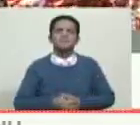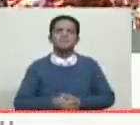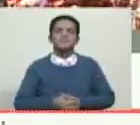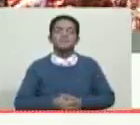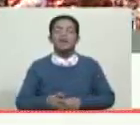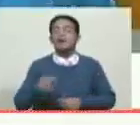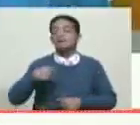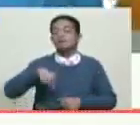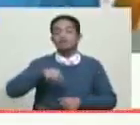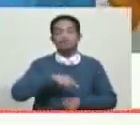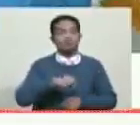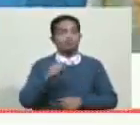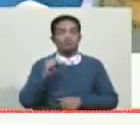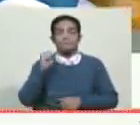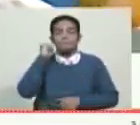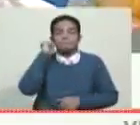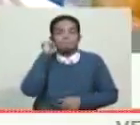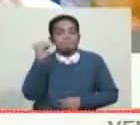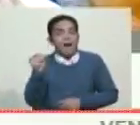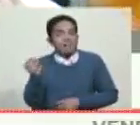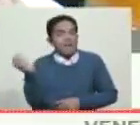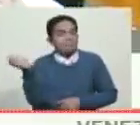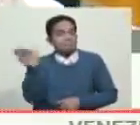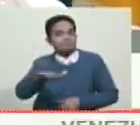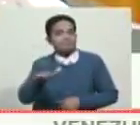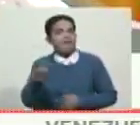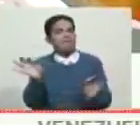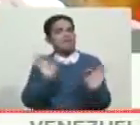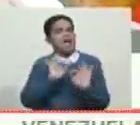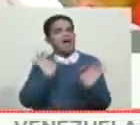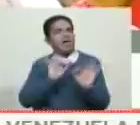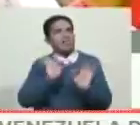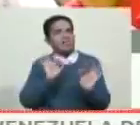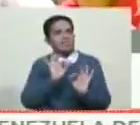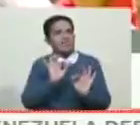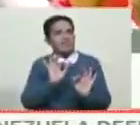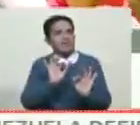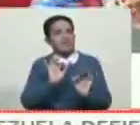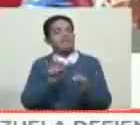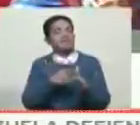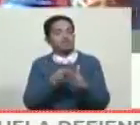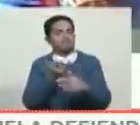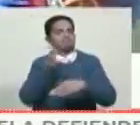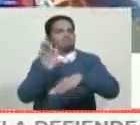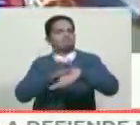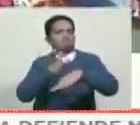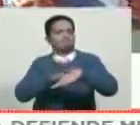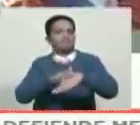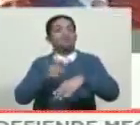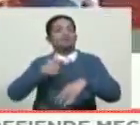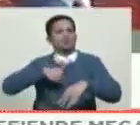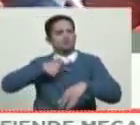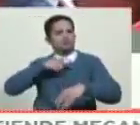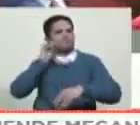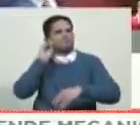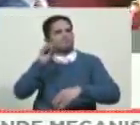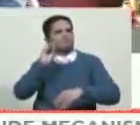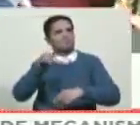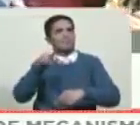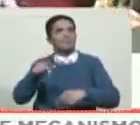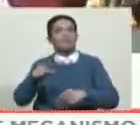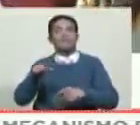Nosotros no asesinamos a nadie, porque ahora, y alertamos también desde aquí, desde el Estado Lara, ahora en el